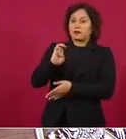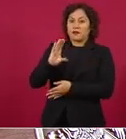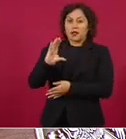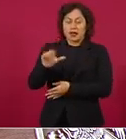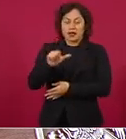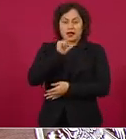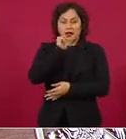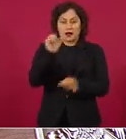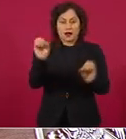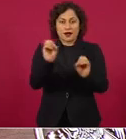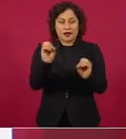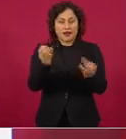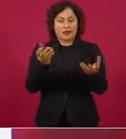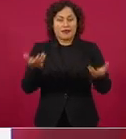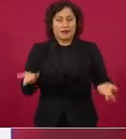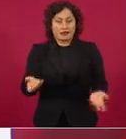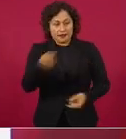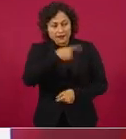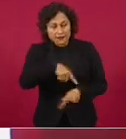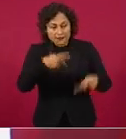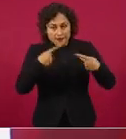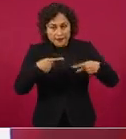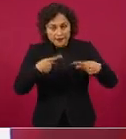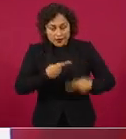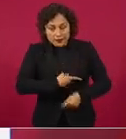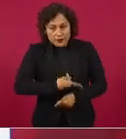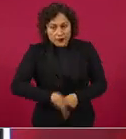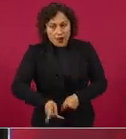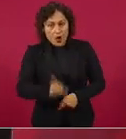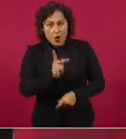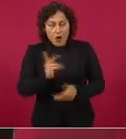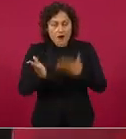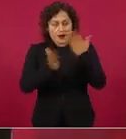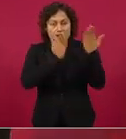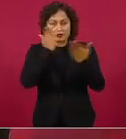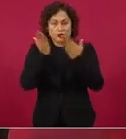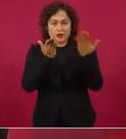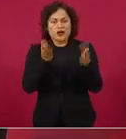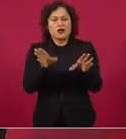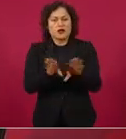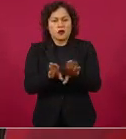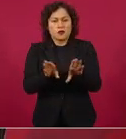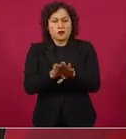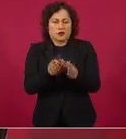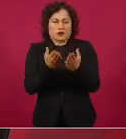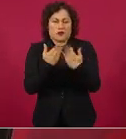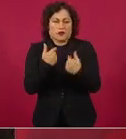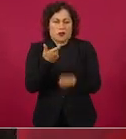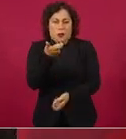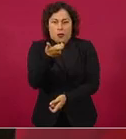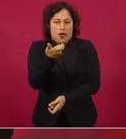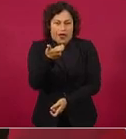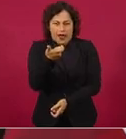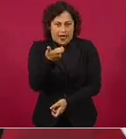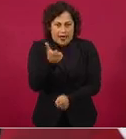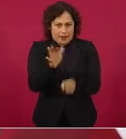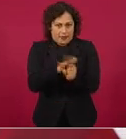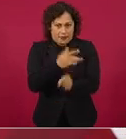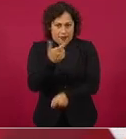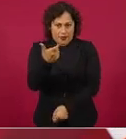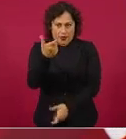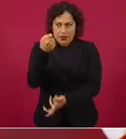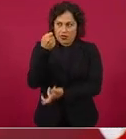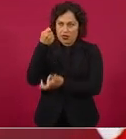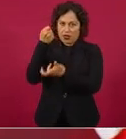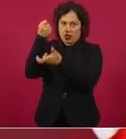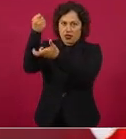los estudiantes pobres si le entregan a un periodista